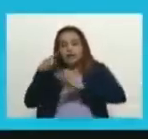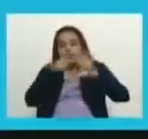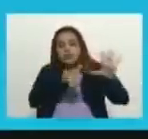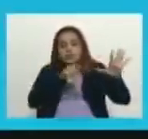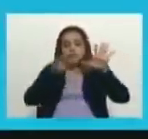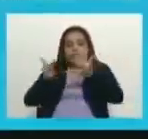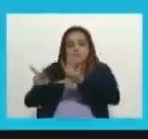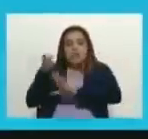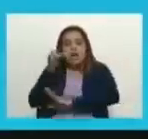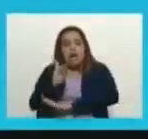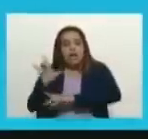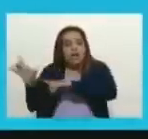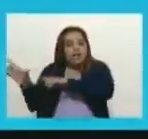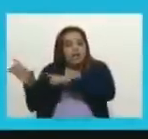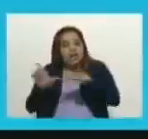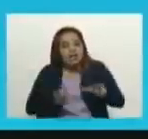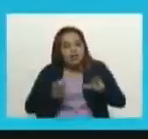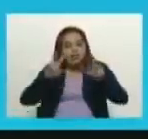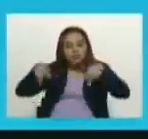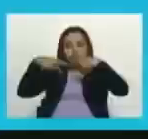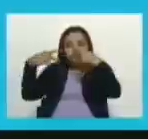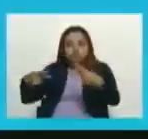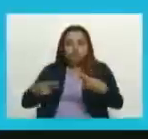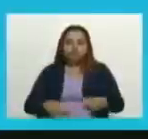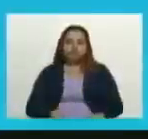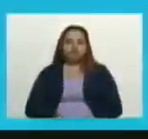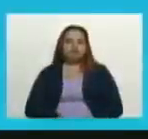están totalmente actualizados.